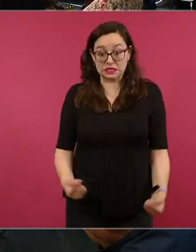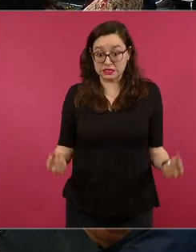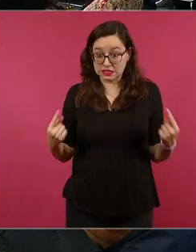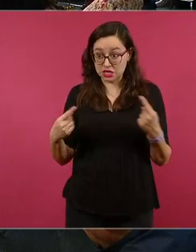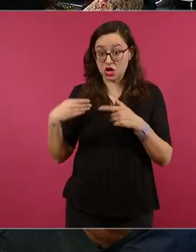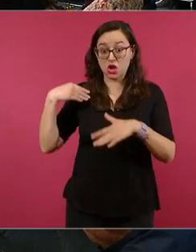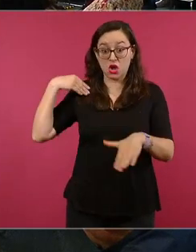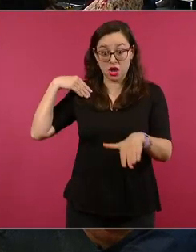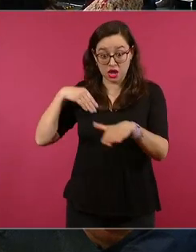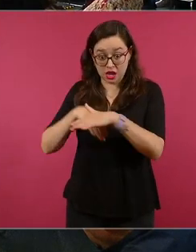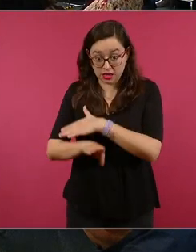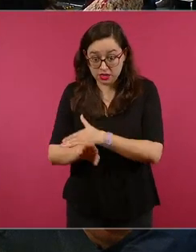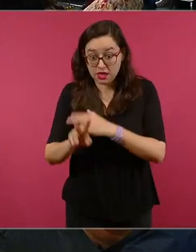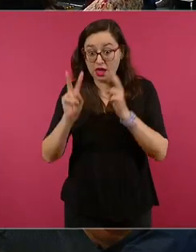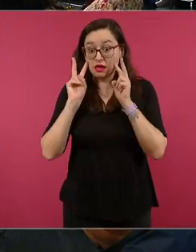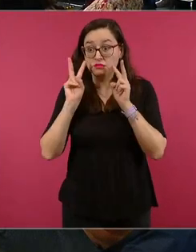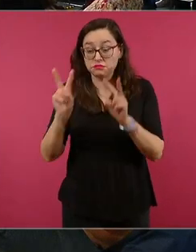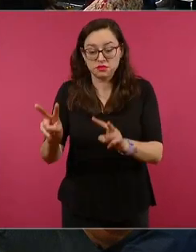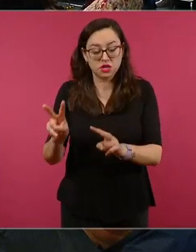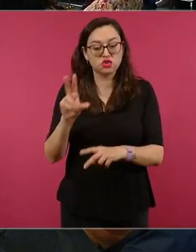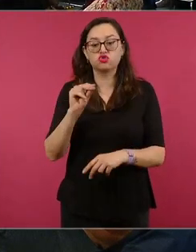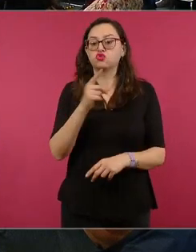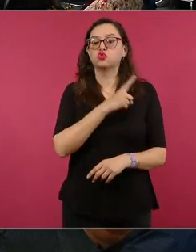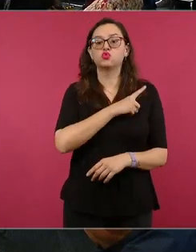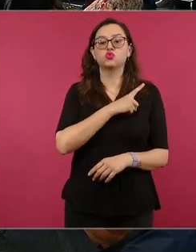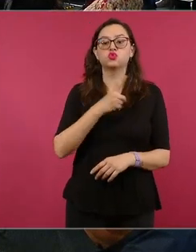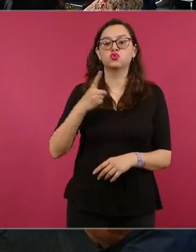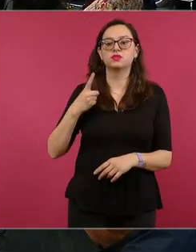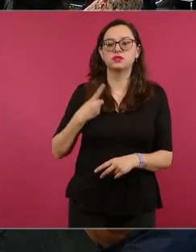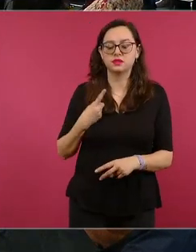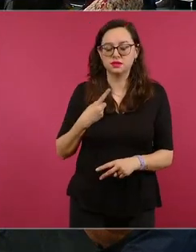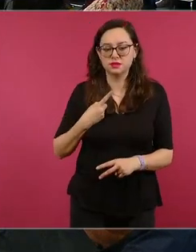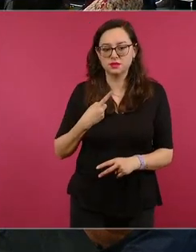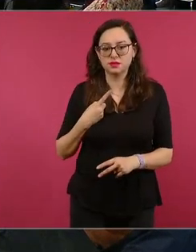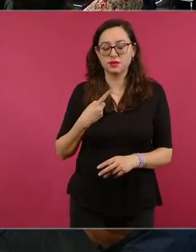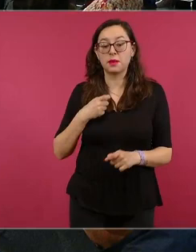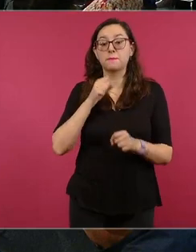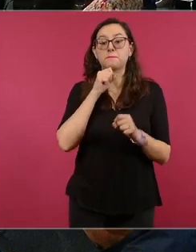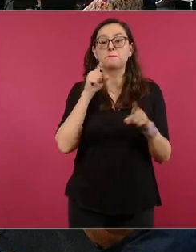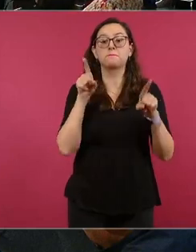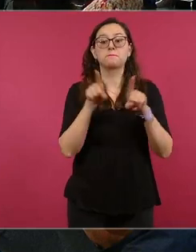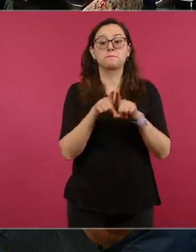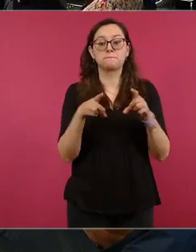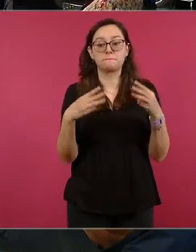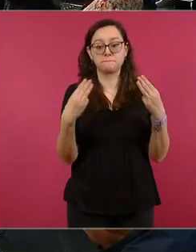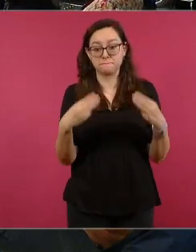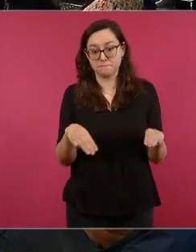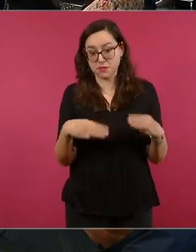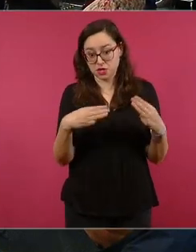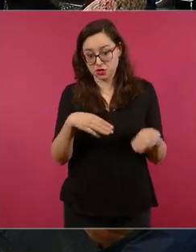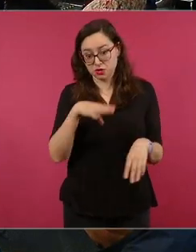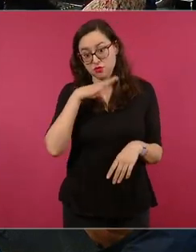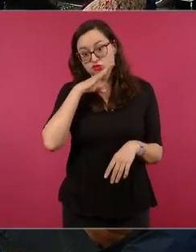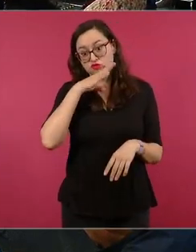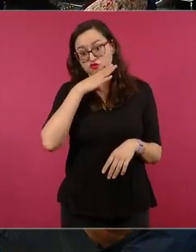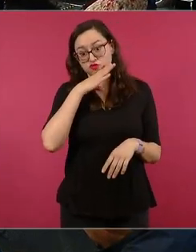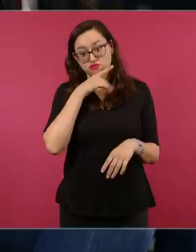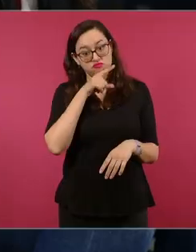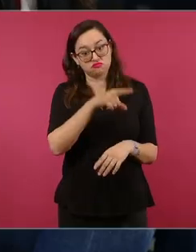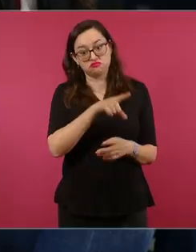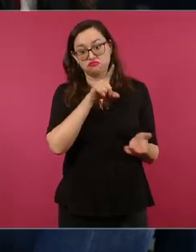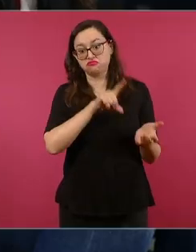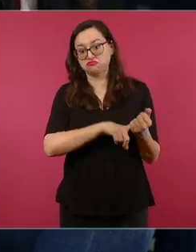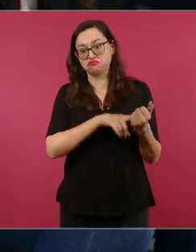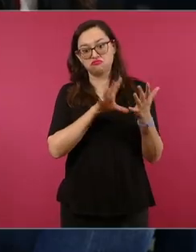lugares donde se realice la matanza de animales. Así también, el mercado de Sonora presuntamente viola la Constitución